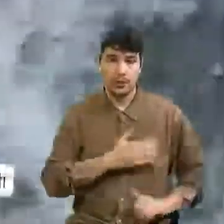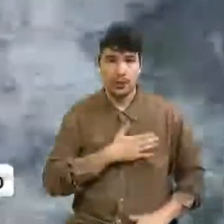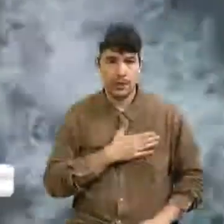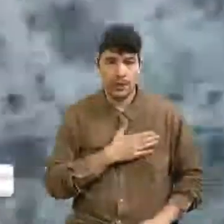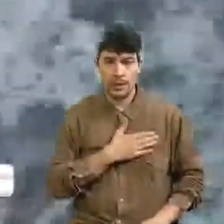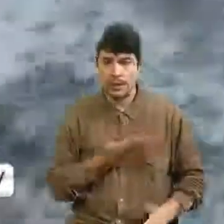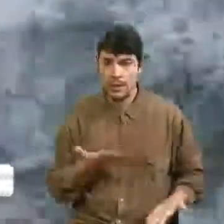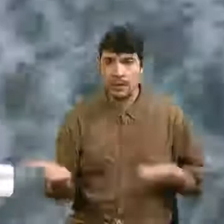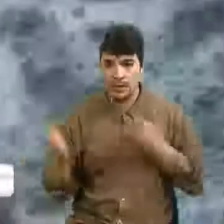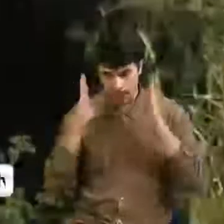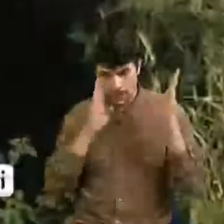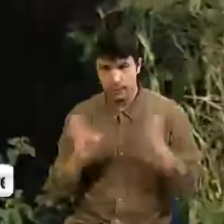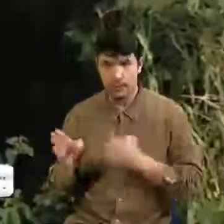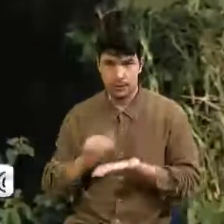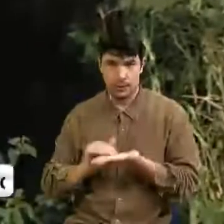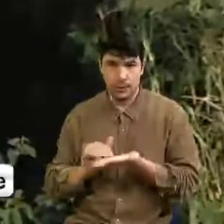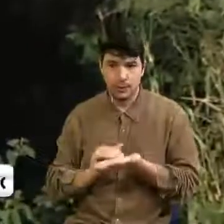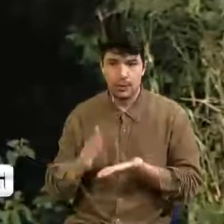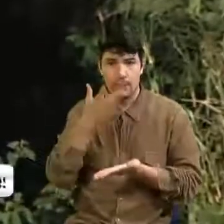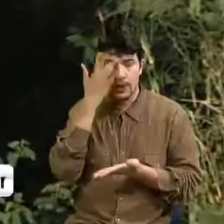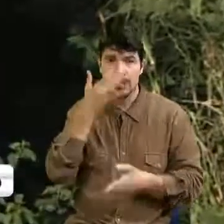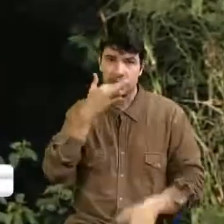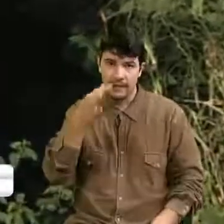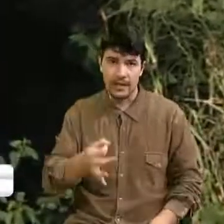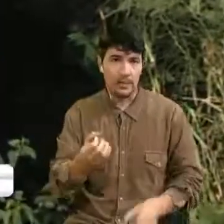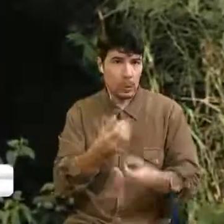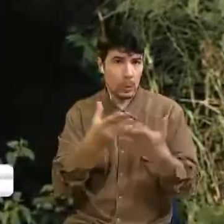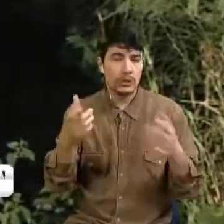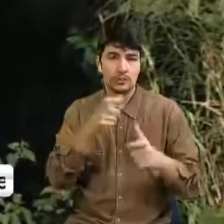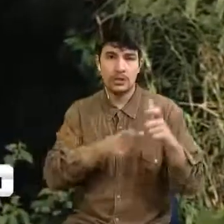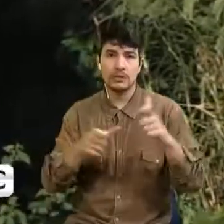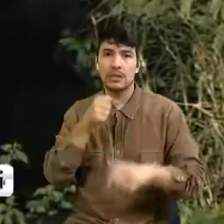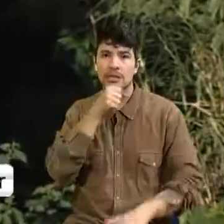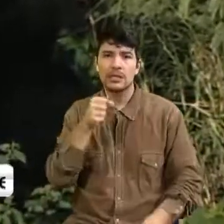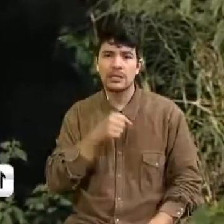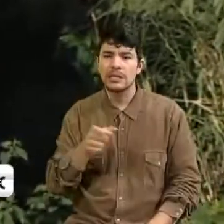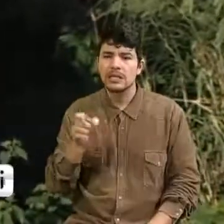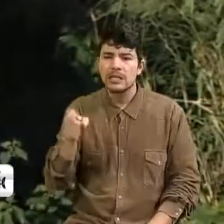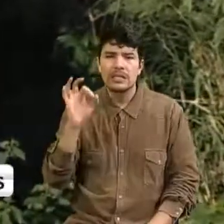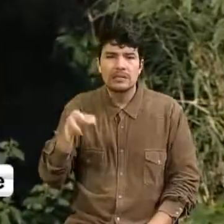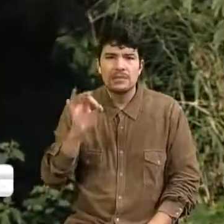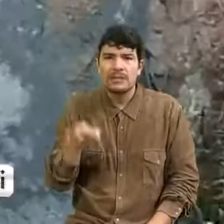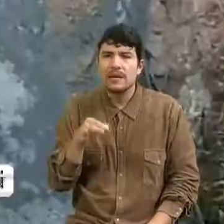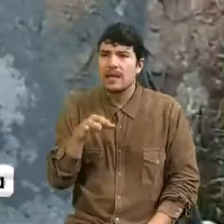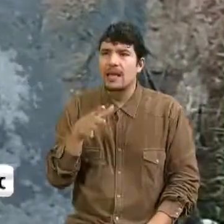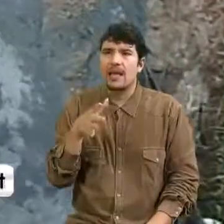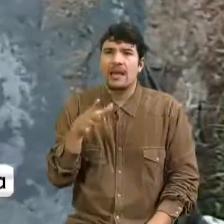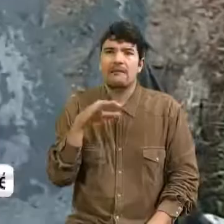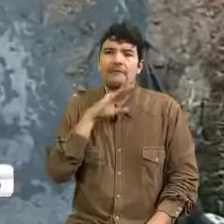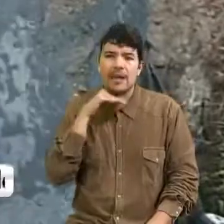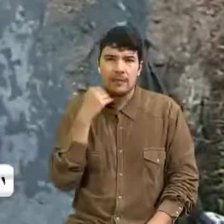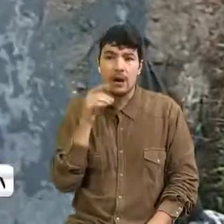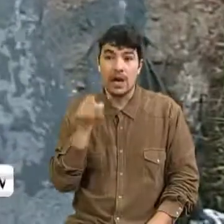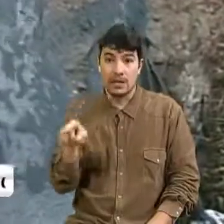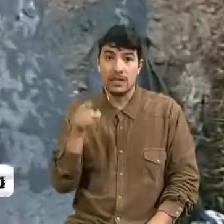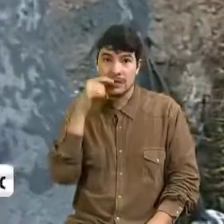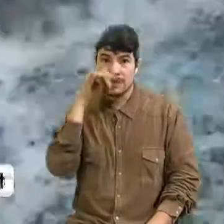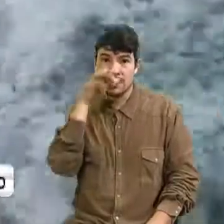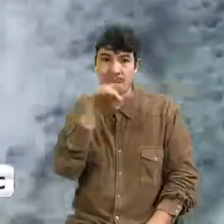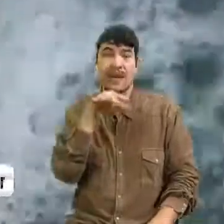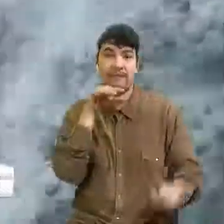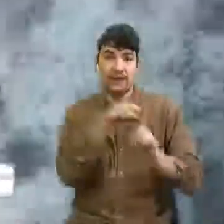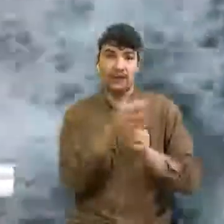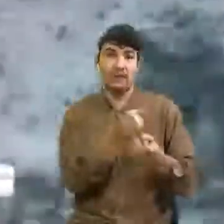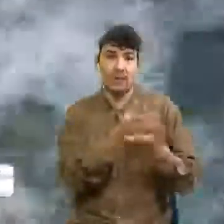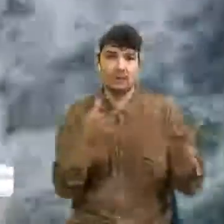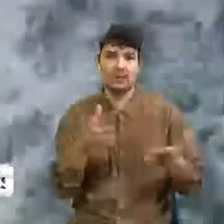vaina porque a quien sinceramente mucho adulto mayor que vive en enfermo esto lo afecta muchísimo líderes sociales están a la espera de